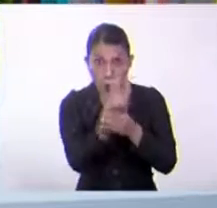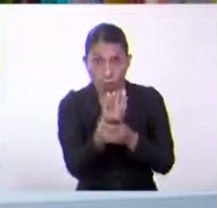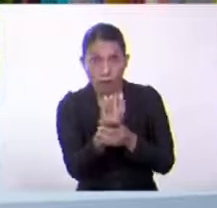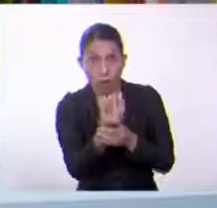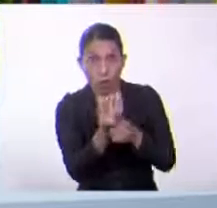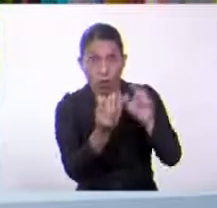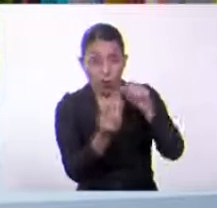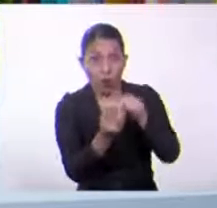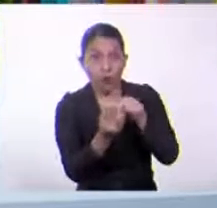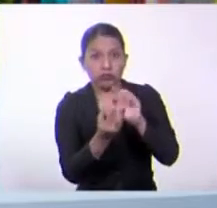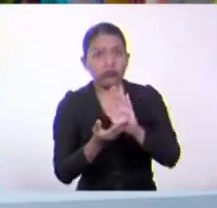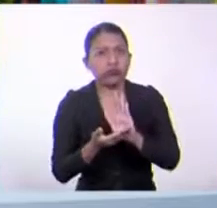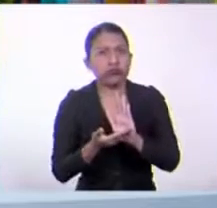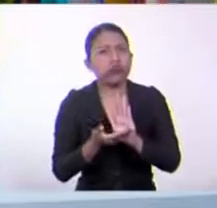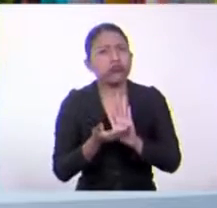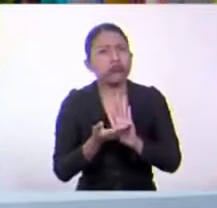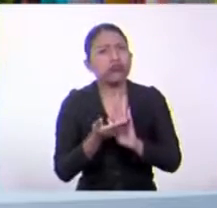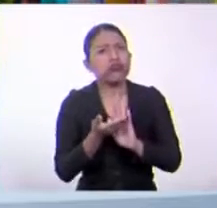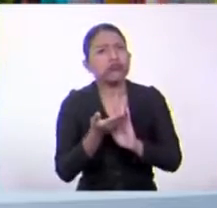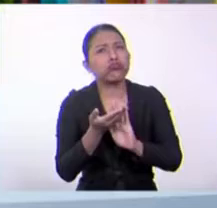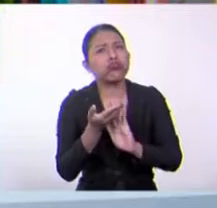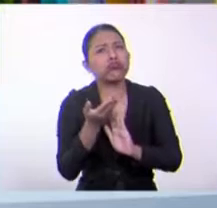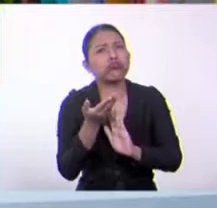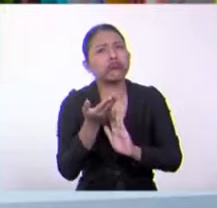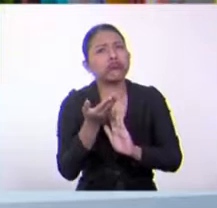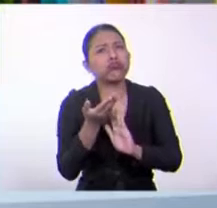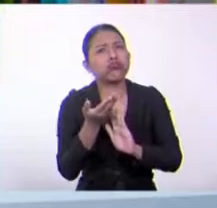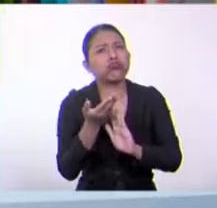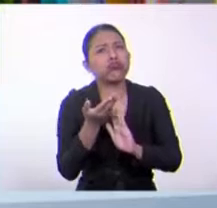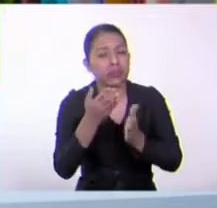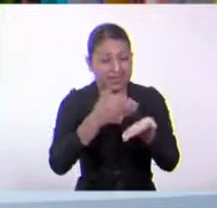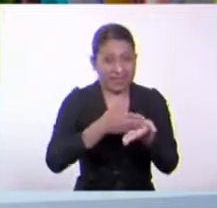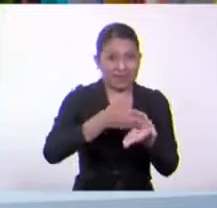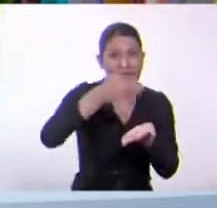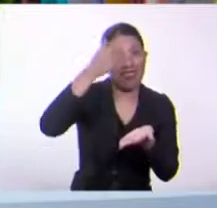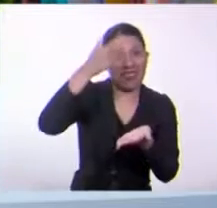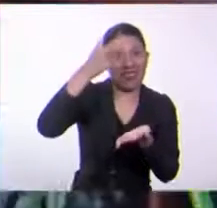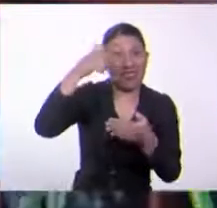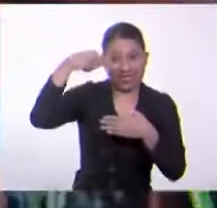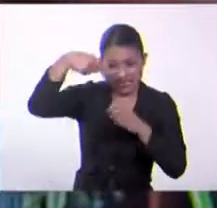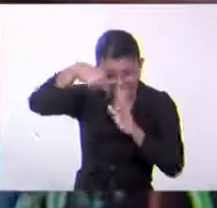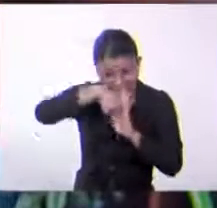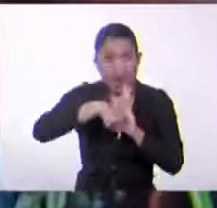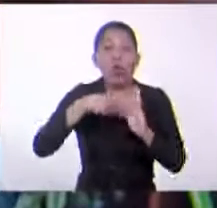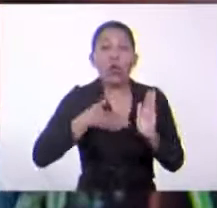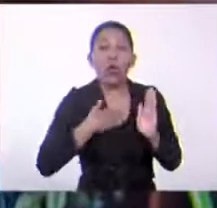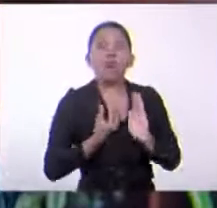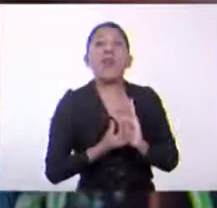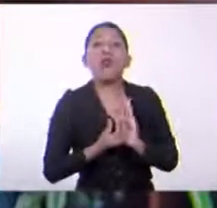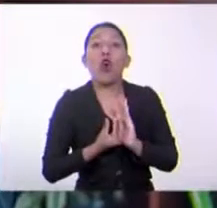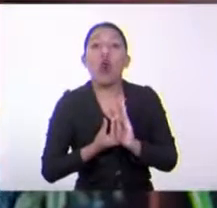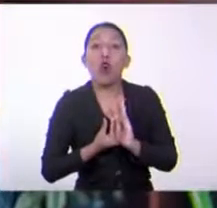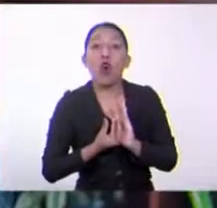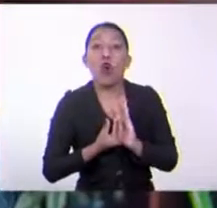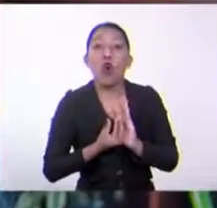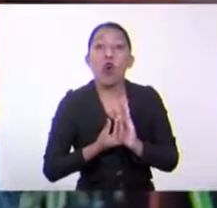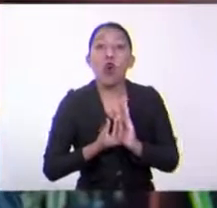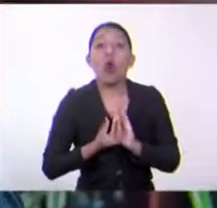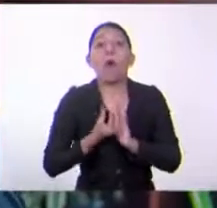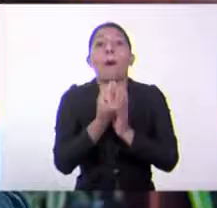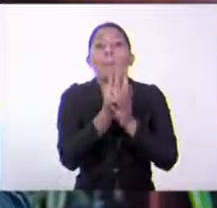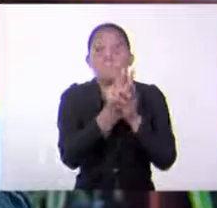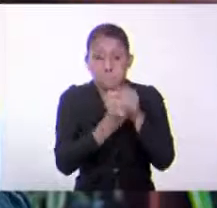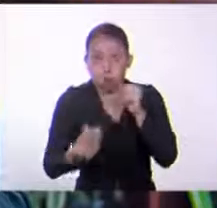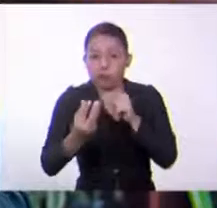y a la vez estar en el interior del cuerpo de la madre, le ha dado a los